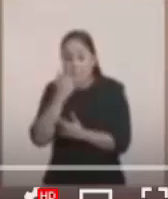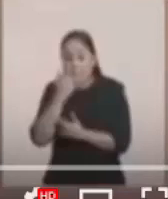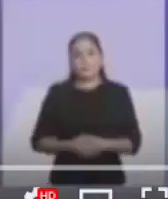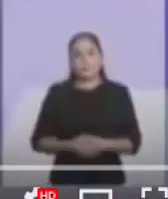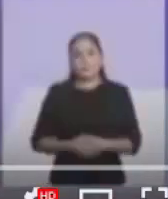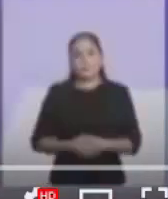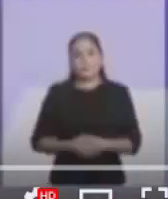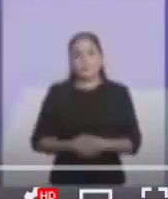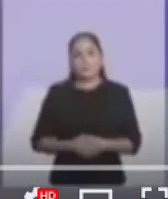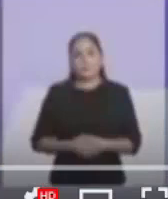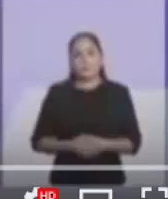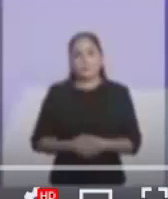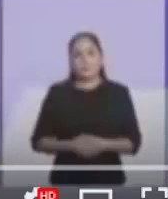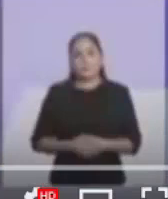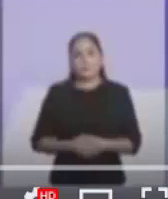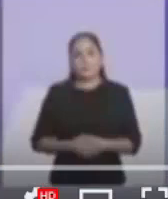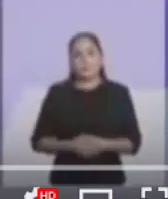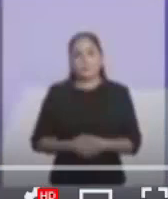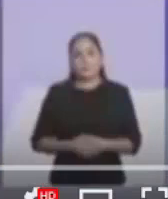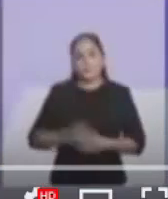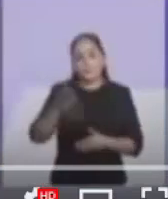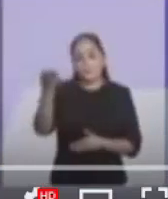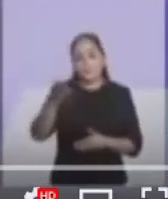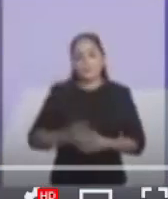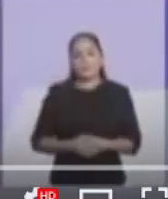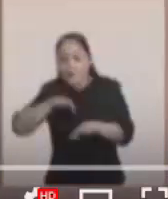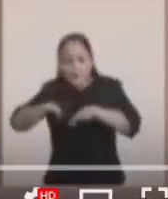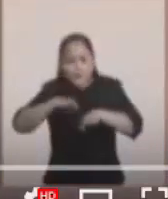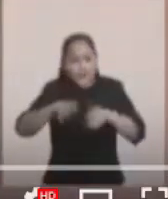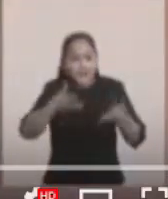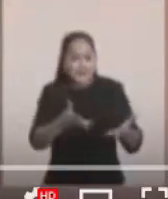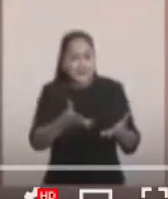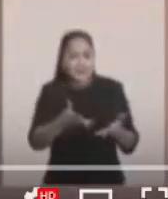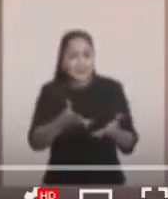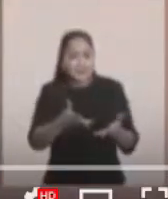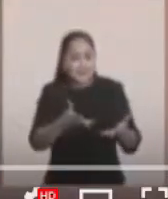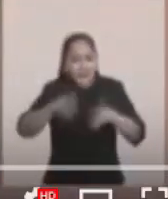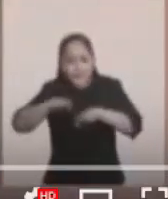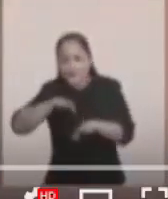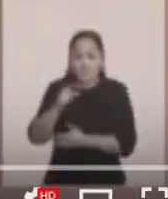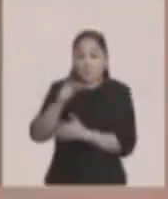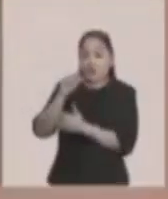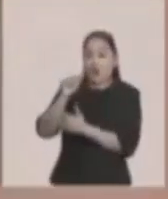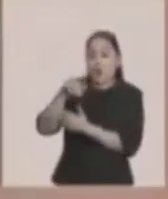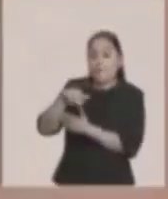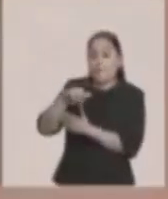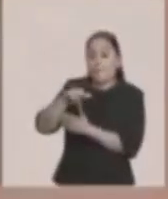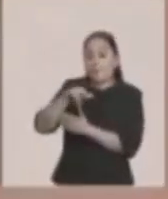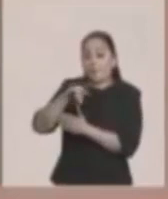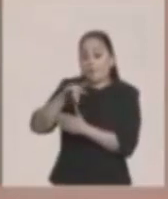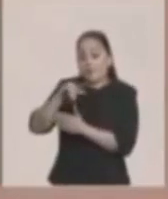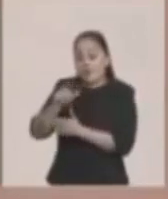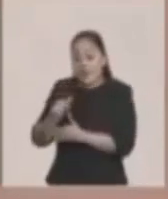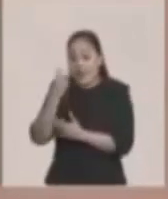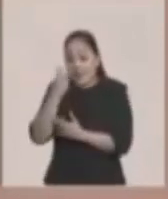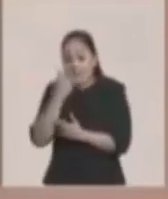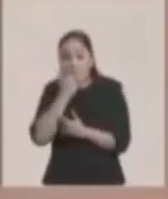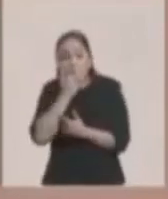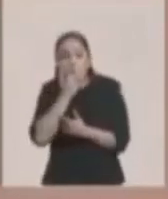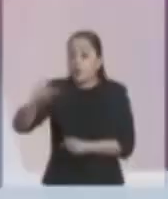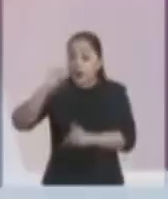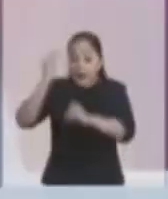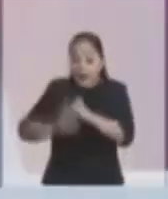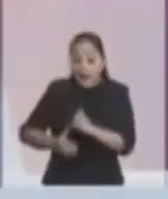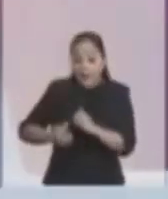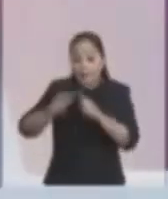Ay, macho, qué bueno. Ok, ya no queda mucho para terminar. El Robocop. Yo tengo ¿vale? un trampito. No quiero